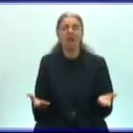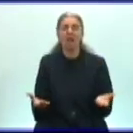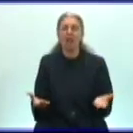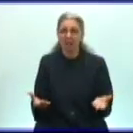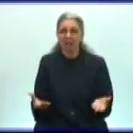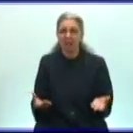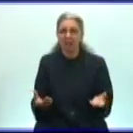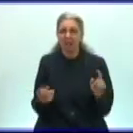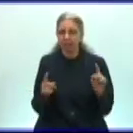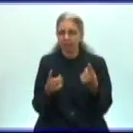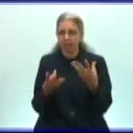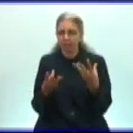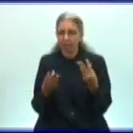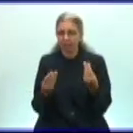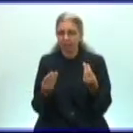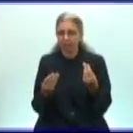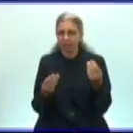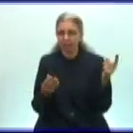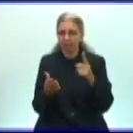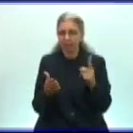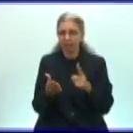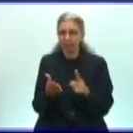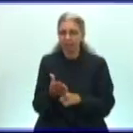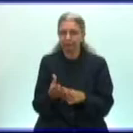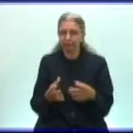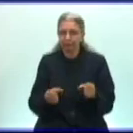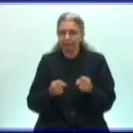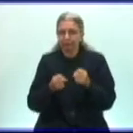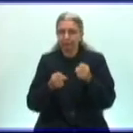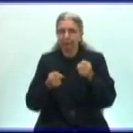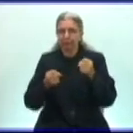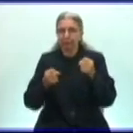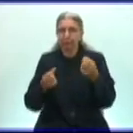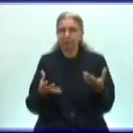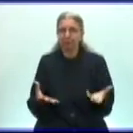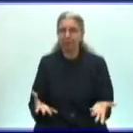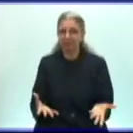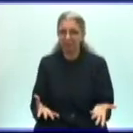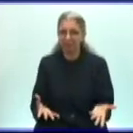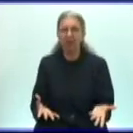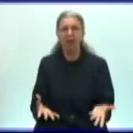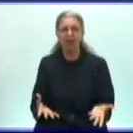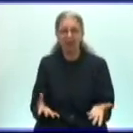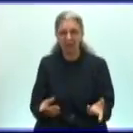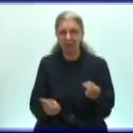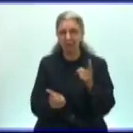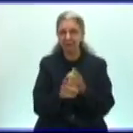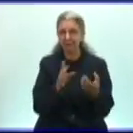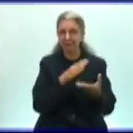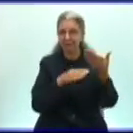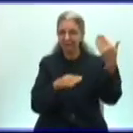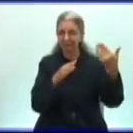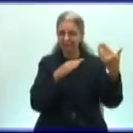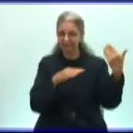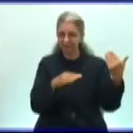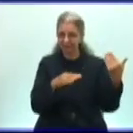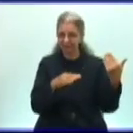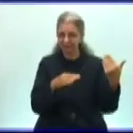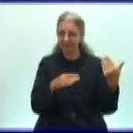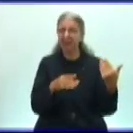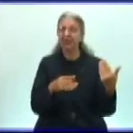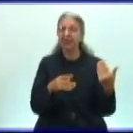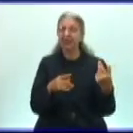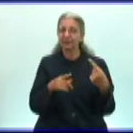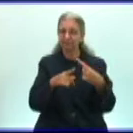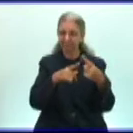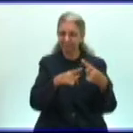existe un sobreconsumo de energía. Recuerden que en el encuentro anterior habíamos dicho que los efectos de la corriente